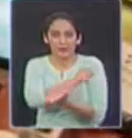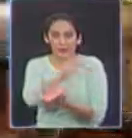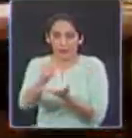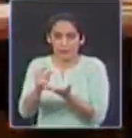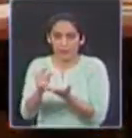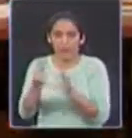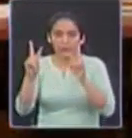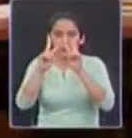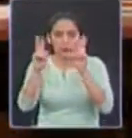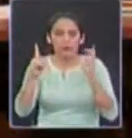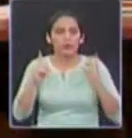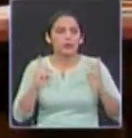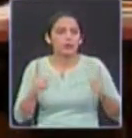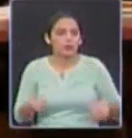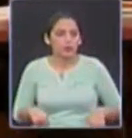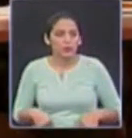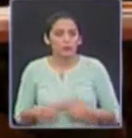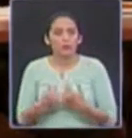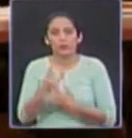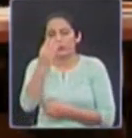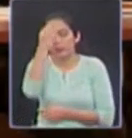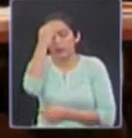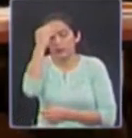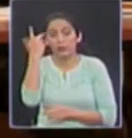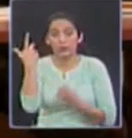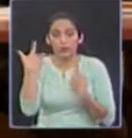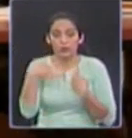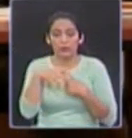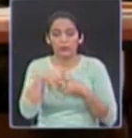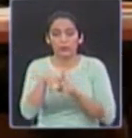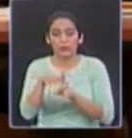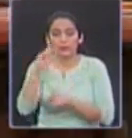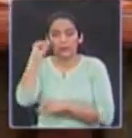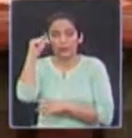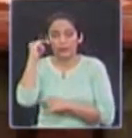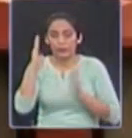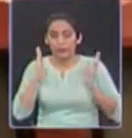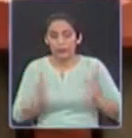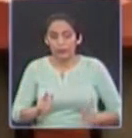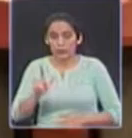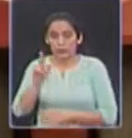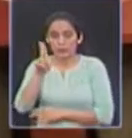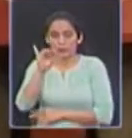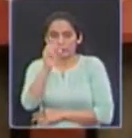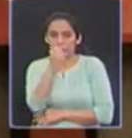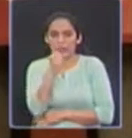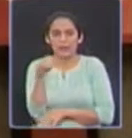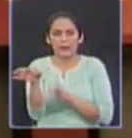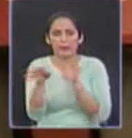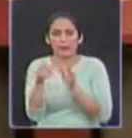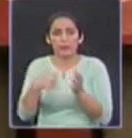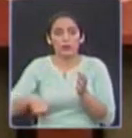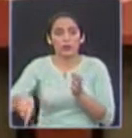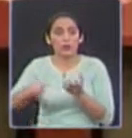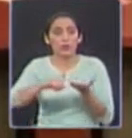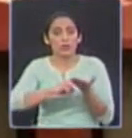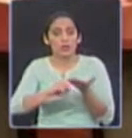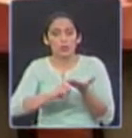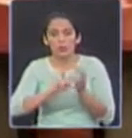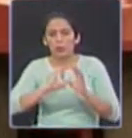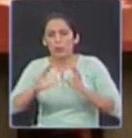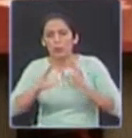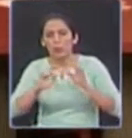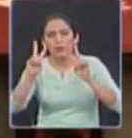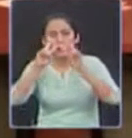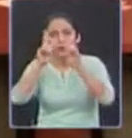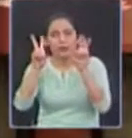salud educación e inclusión el gobernador mismo que señaló que este encuentro fue para definir estrategias de trabajo para la